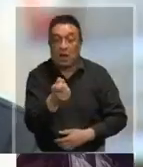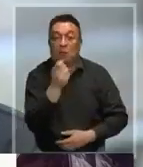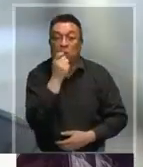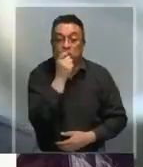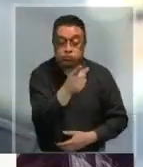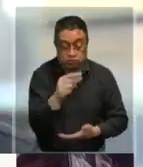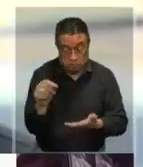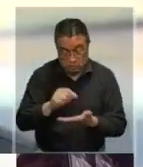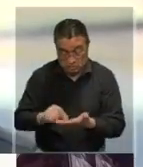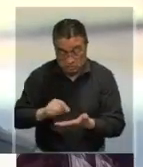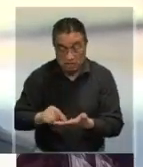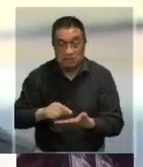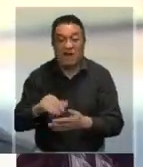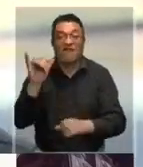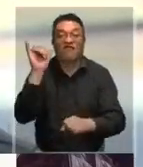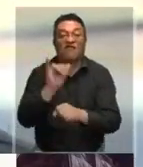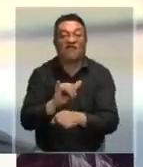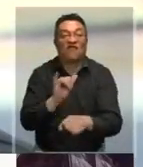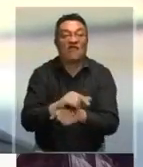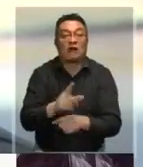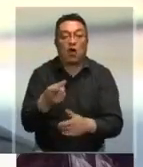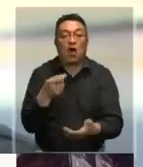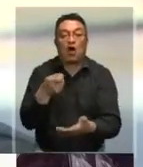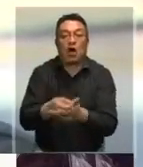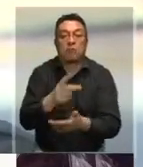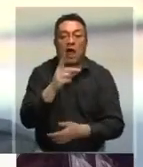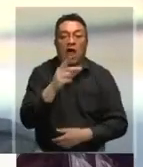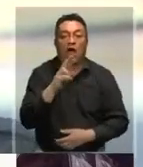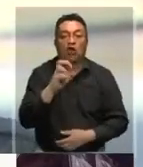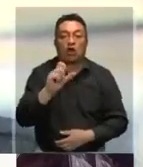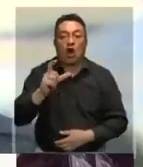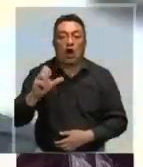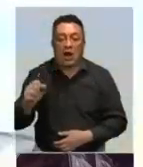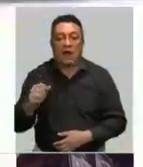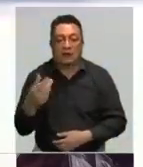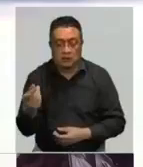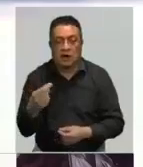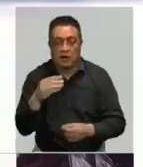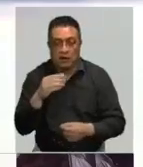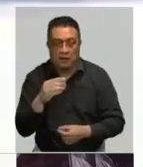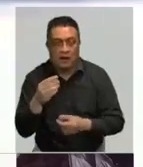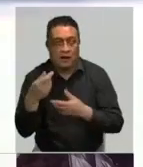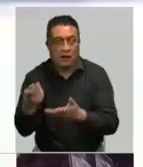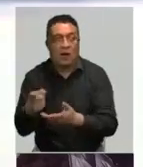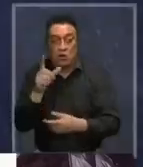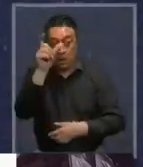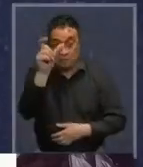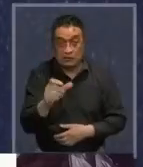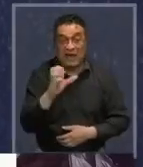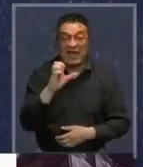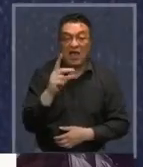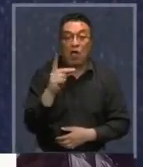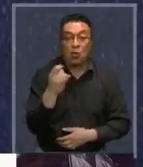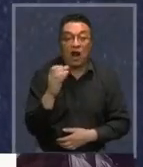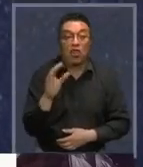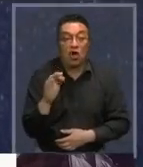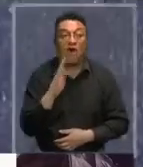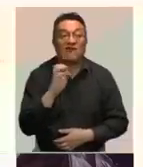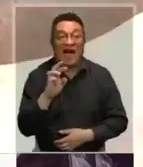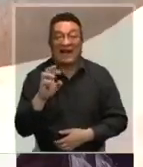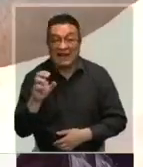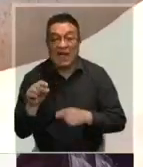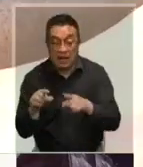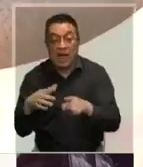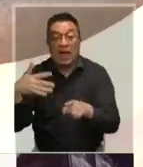recetas fueron falsificadas para comprar drogas al obispo Casanova una persona llamada Eduardo barrera Y lo más